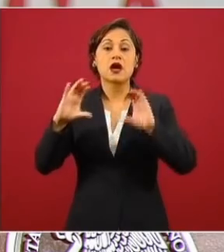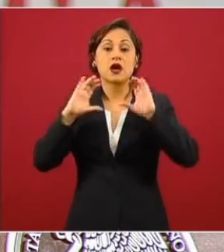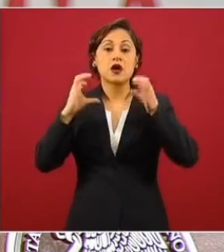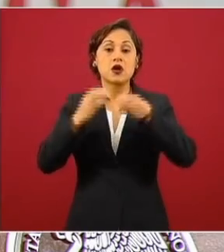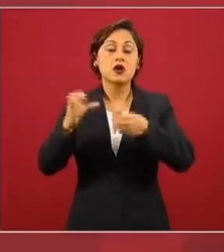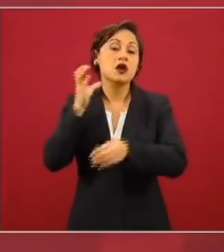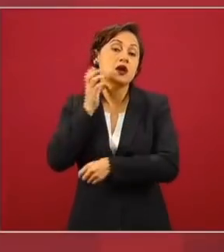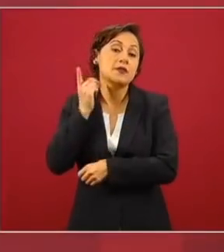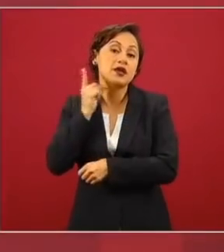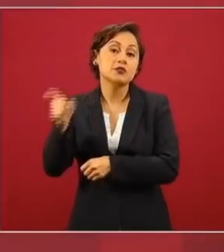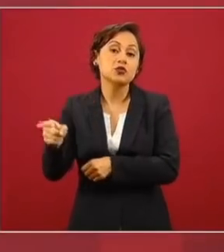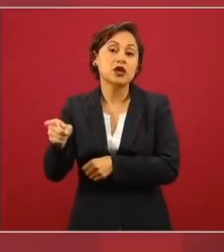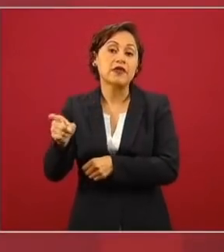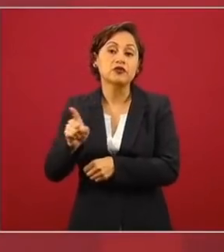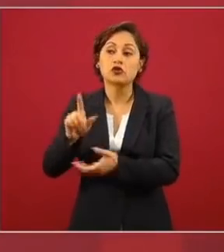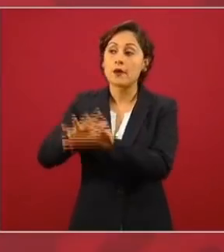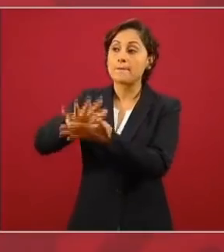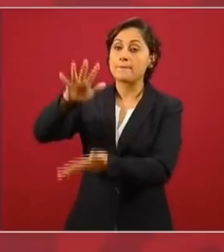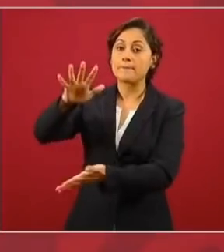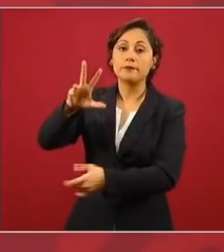manera puedan darle marcha atrás